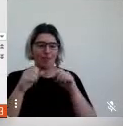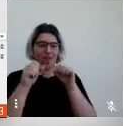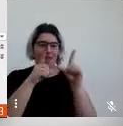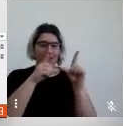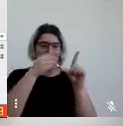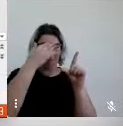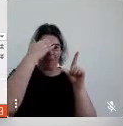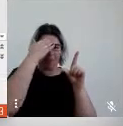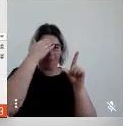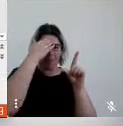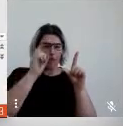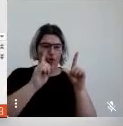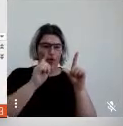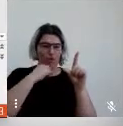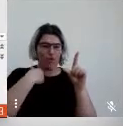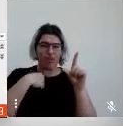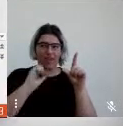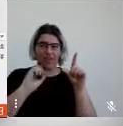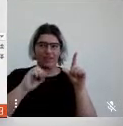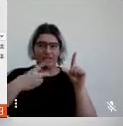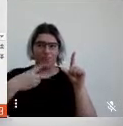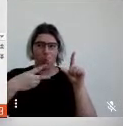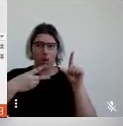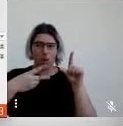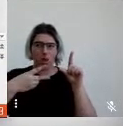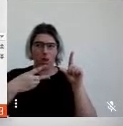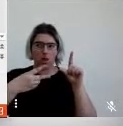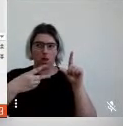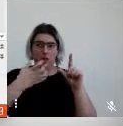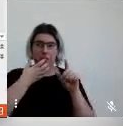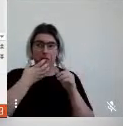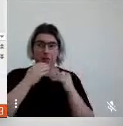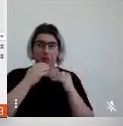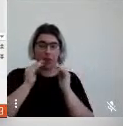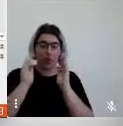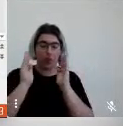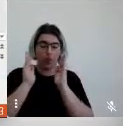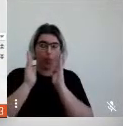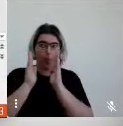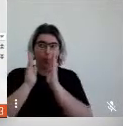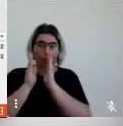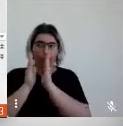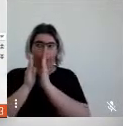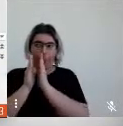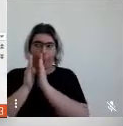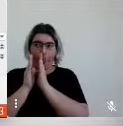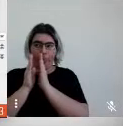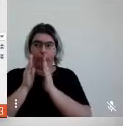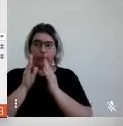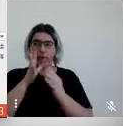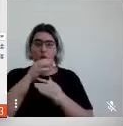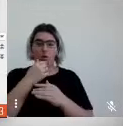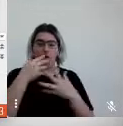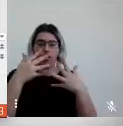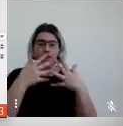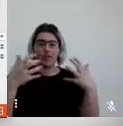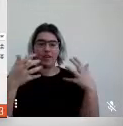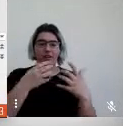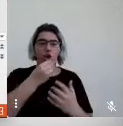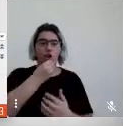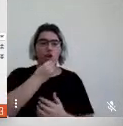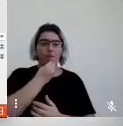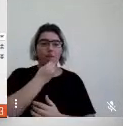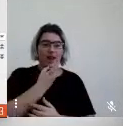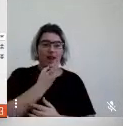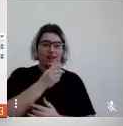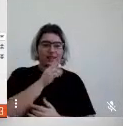primera. Así por lo menos, si minimizo esto... Ahora estamos viendo la de comer es una necesidad, pero también un placer. Vale, pues si